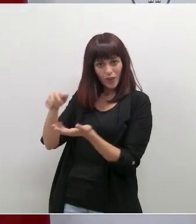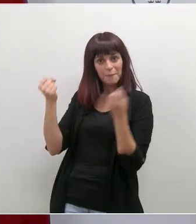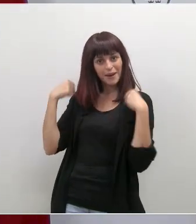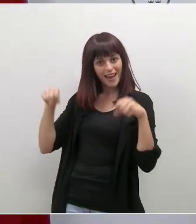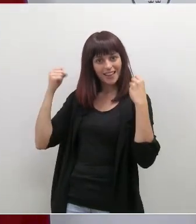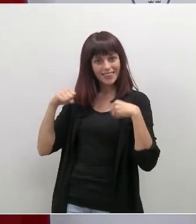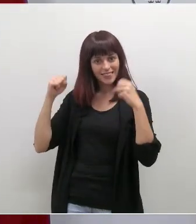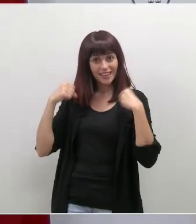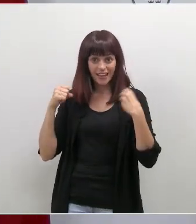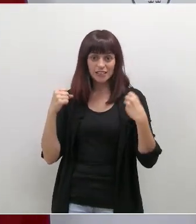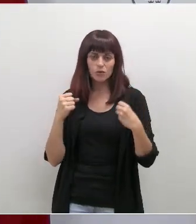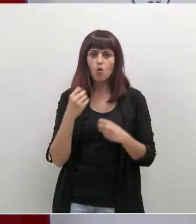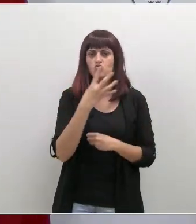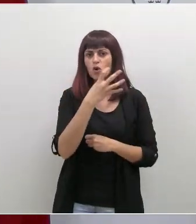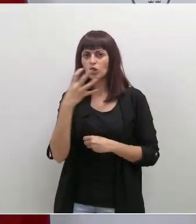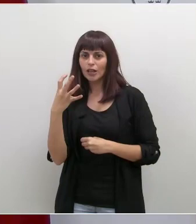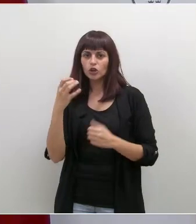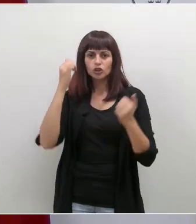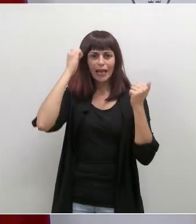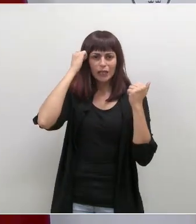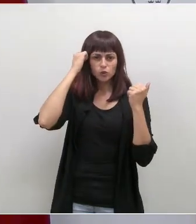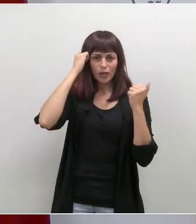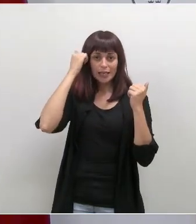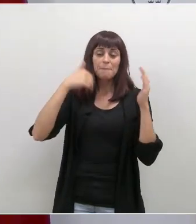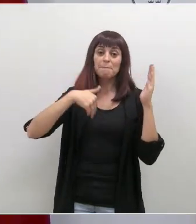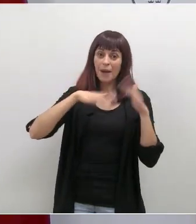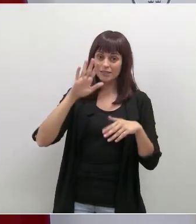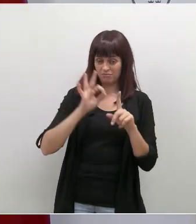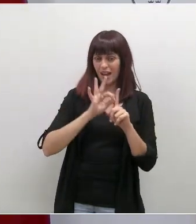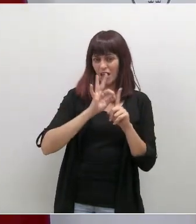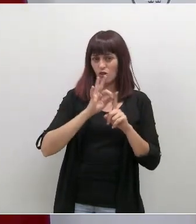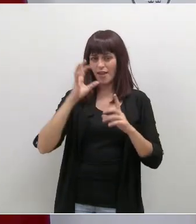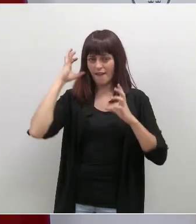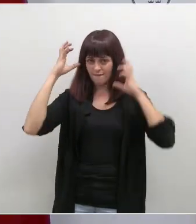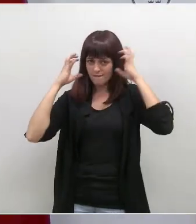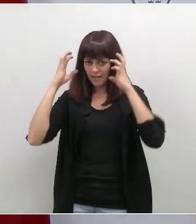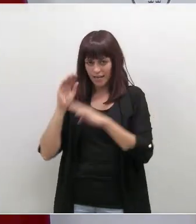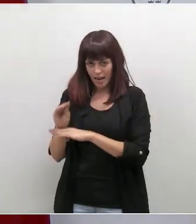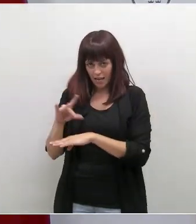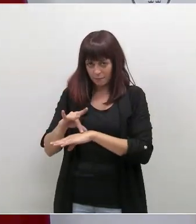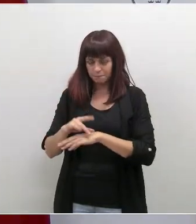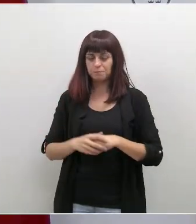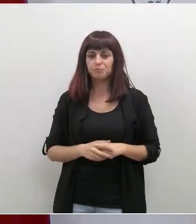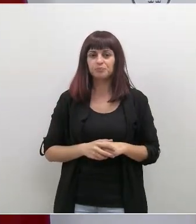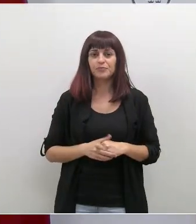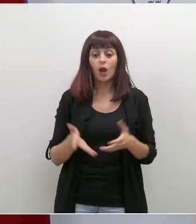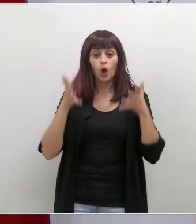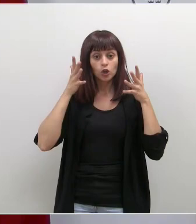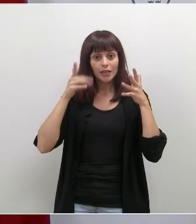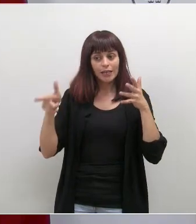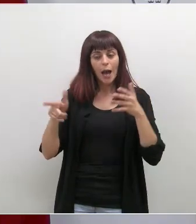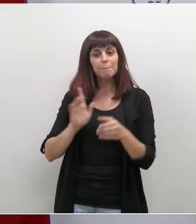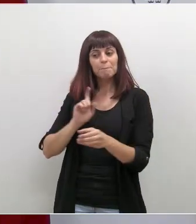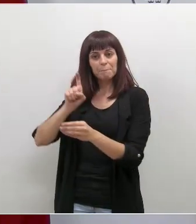clínicas por parte de más de 400 estudiantes del grado de veterinaria. La Consejería, que es miembro del patronato de la Fundación